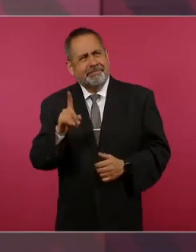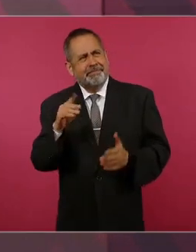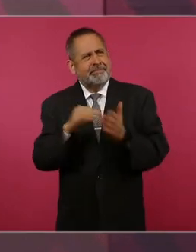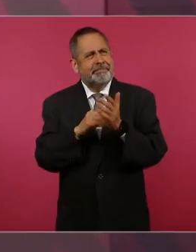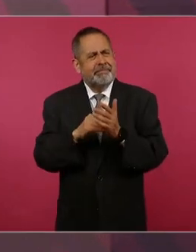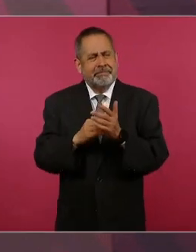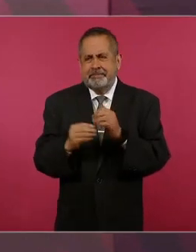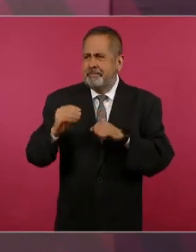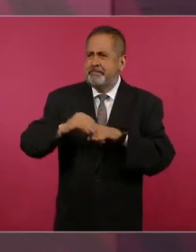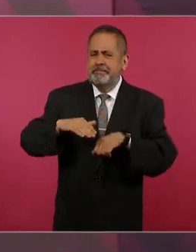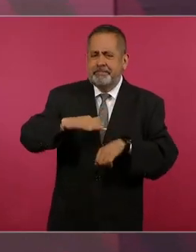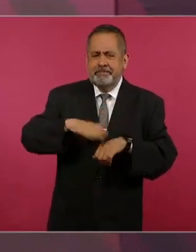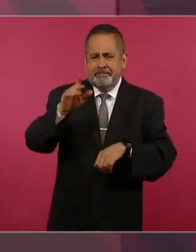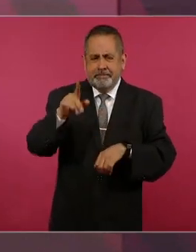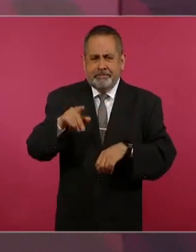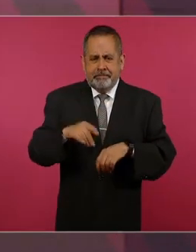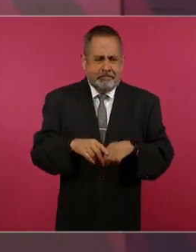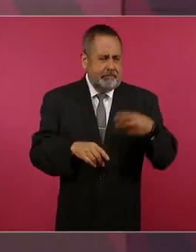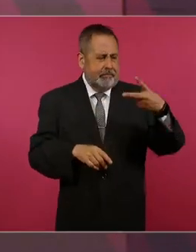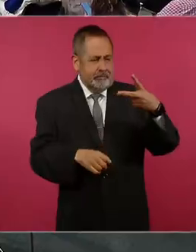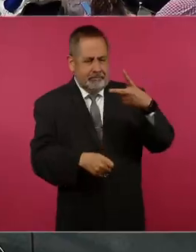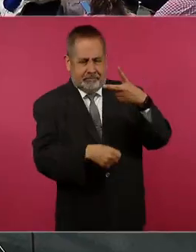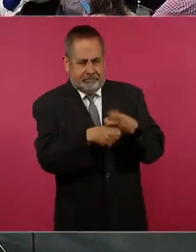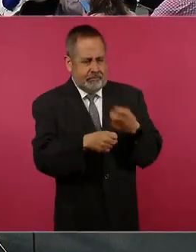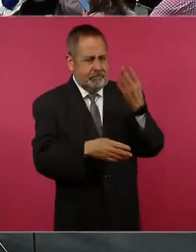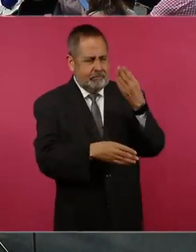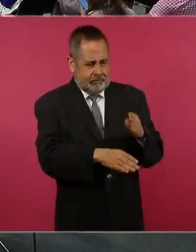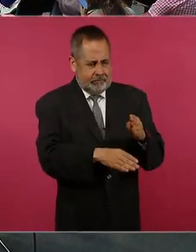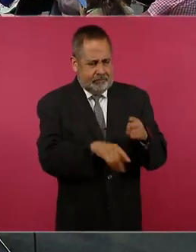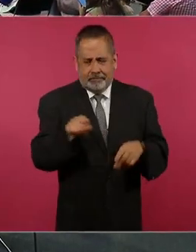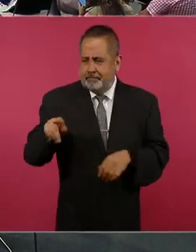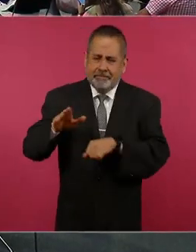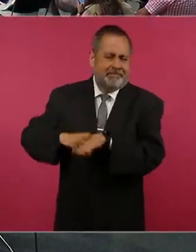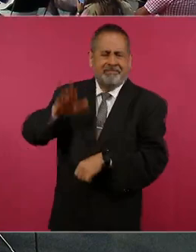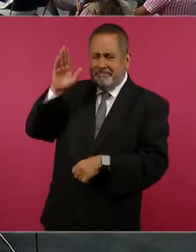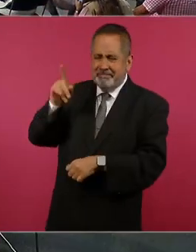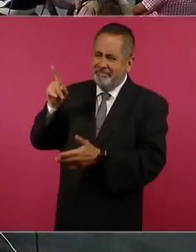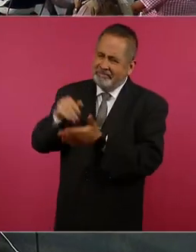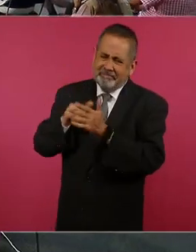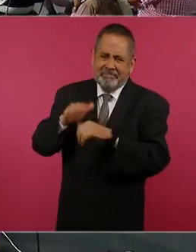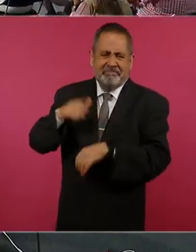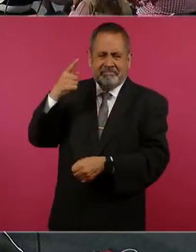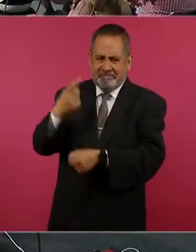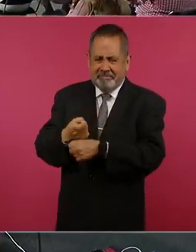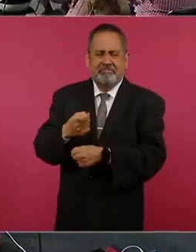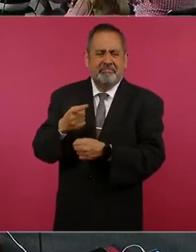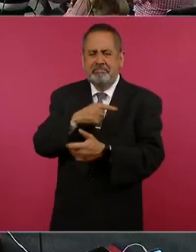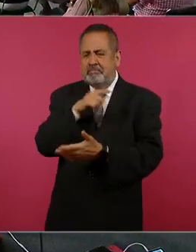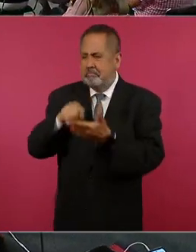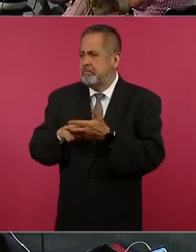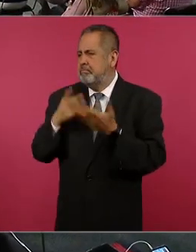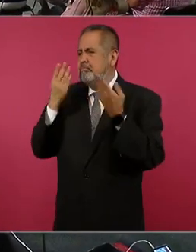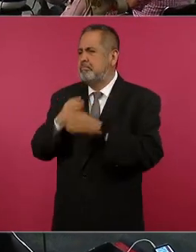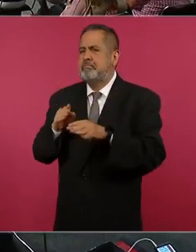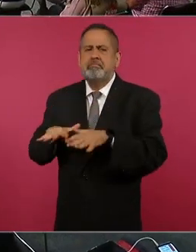del segundo banco comercial